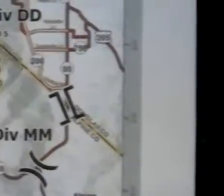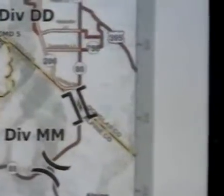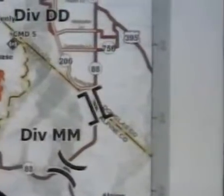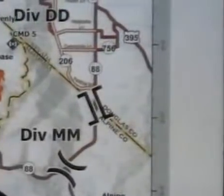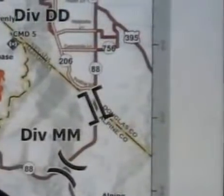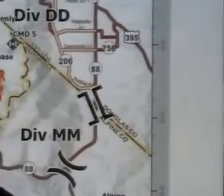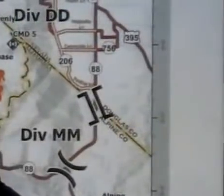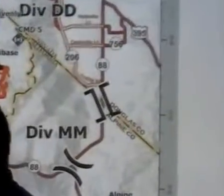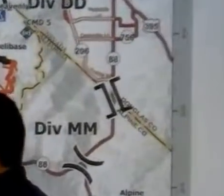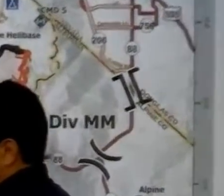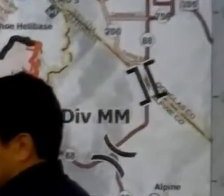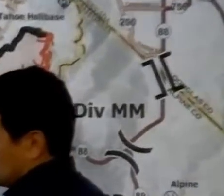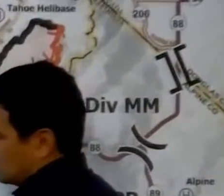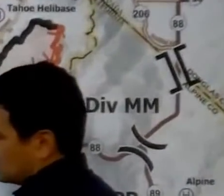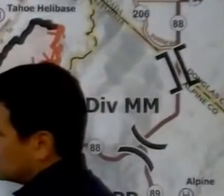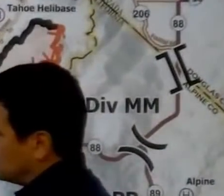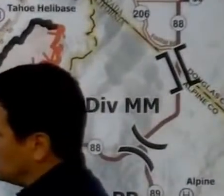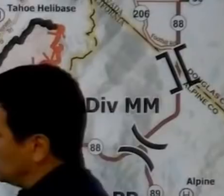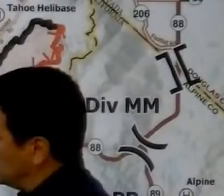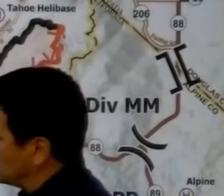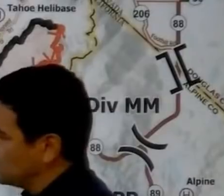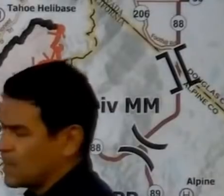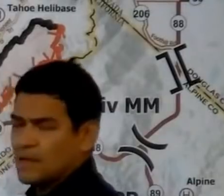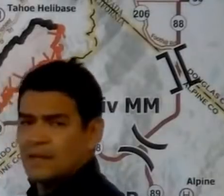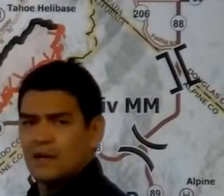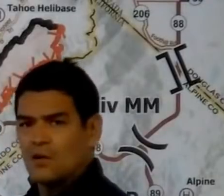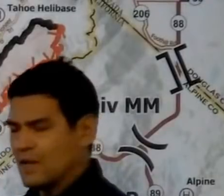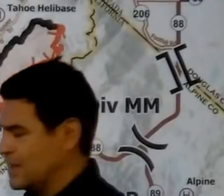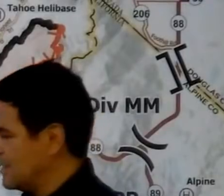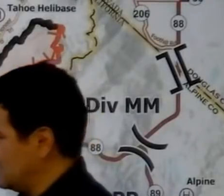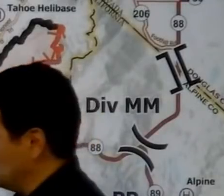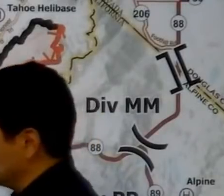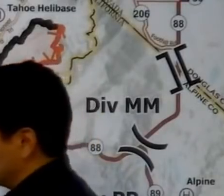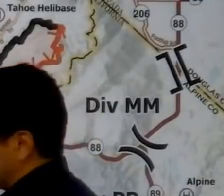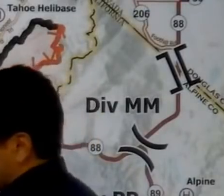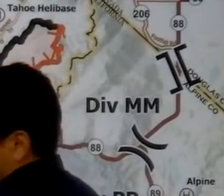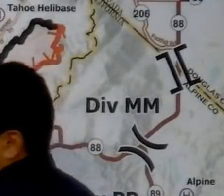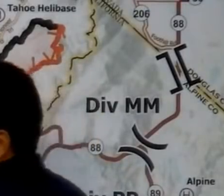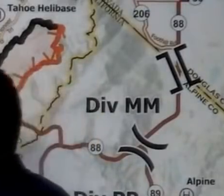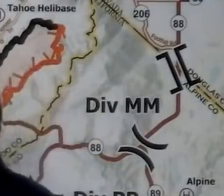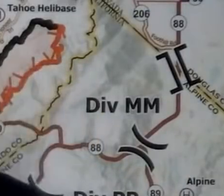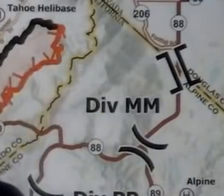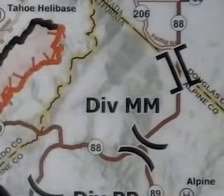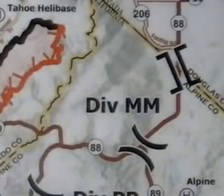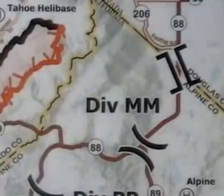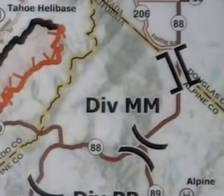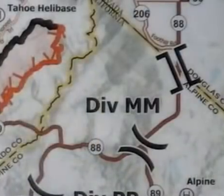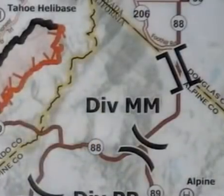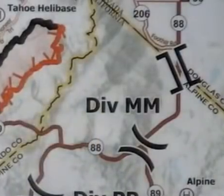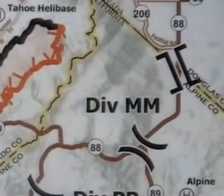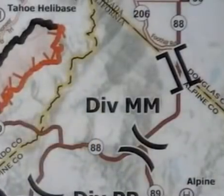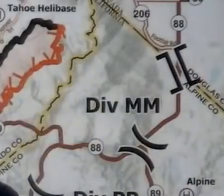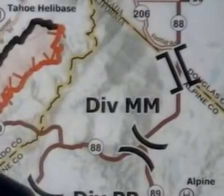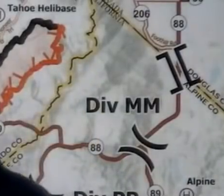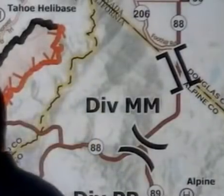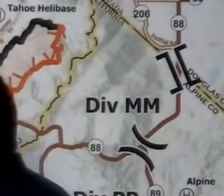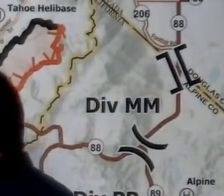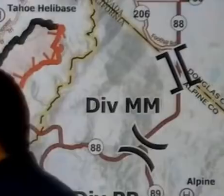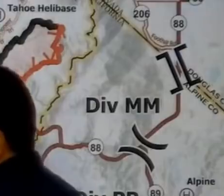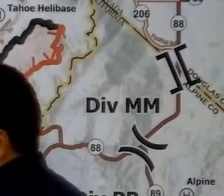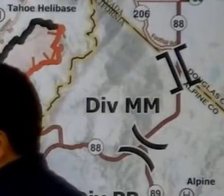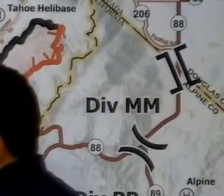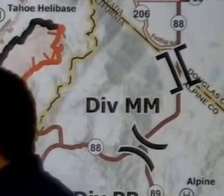del oeste del incendio, con la lluvia que llegó ayer, hemos podido establecer esta zona un